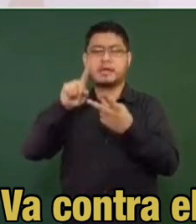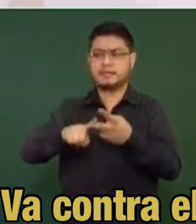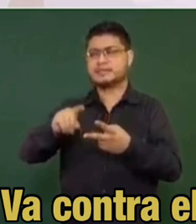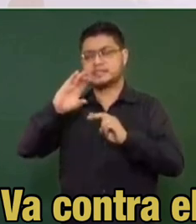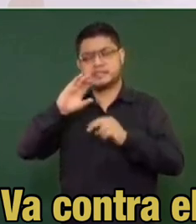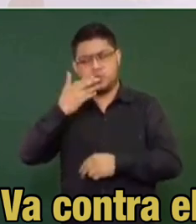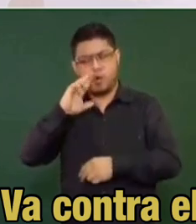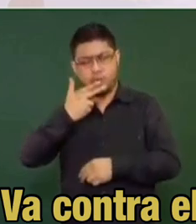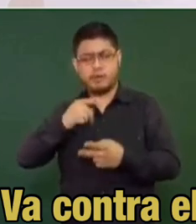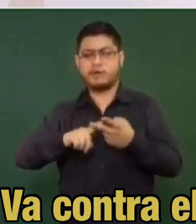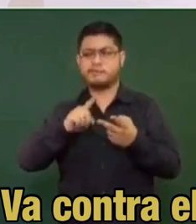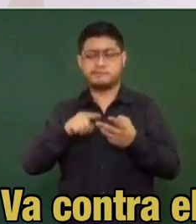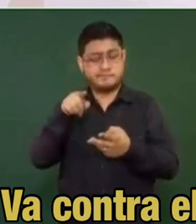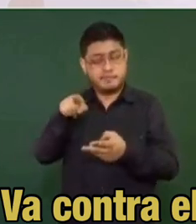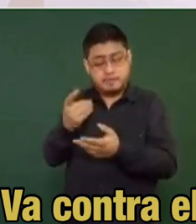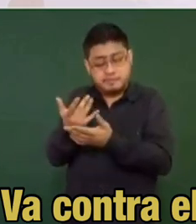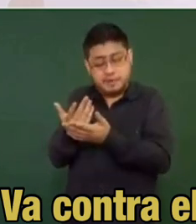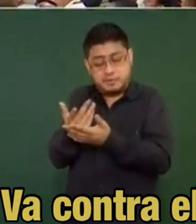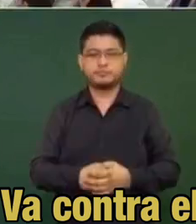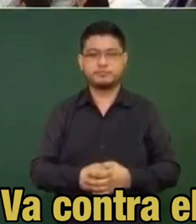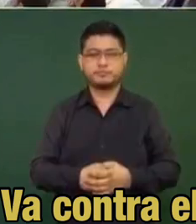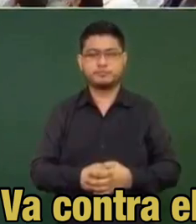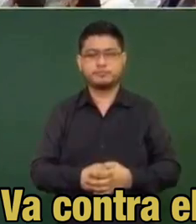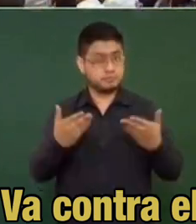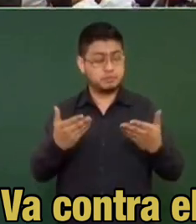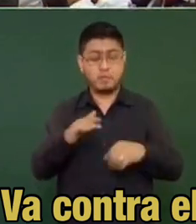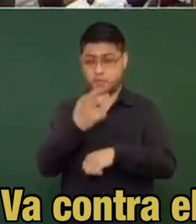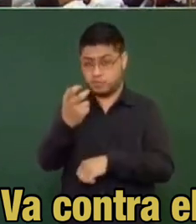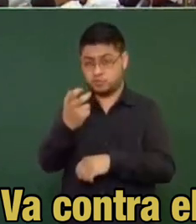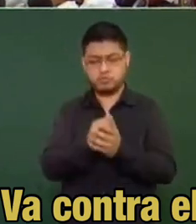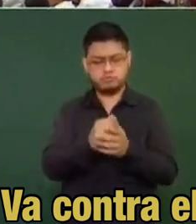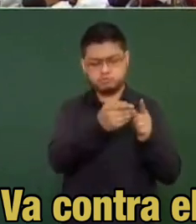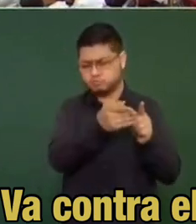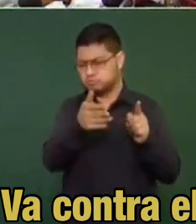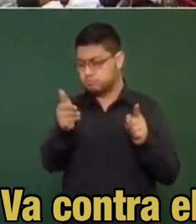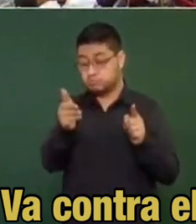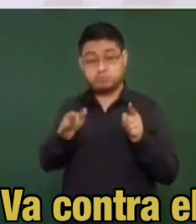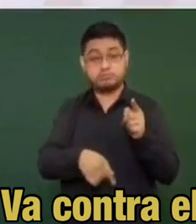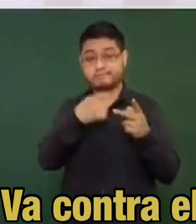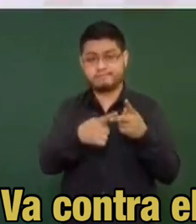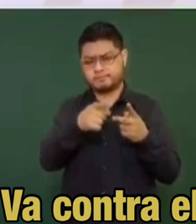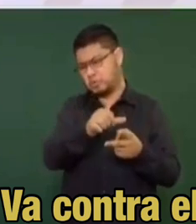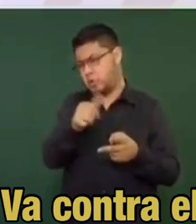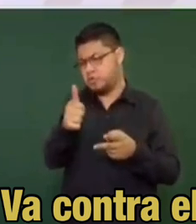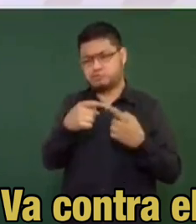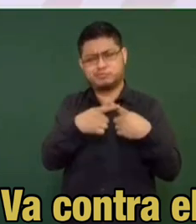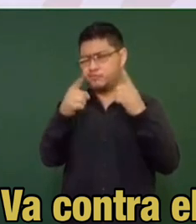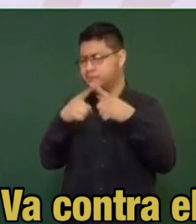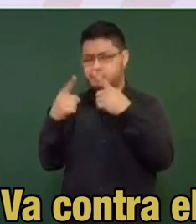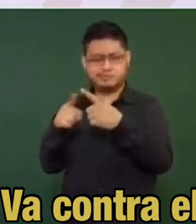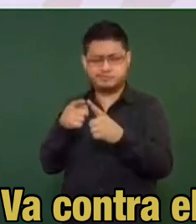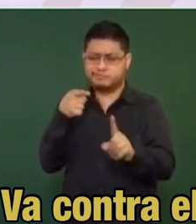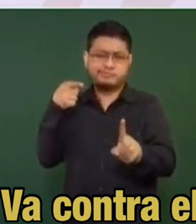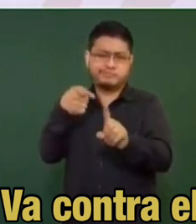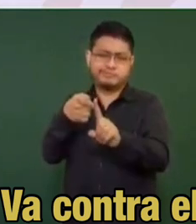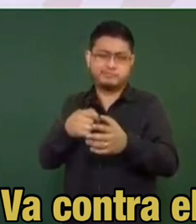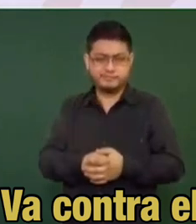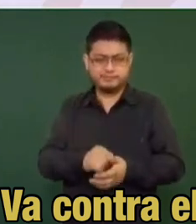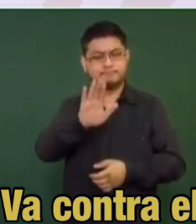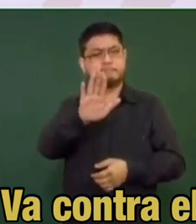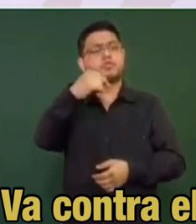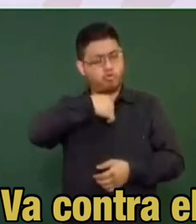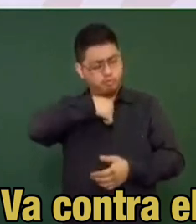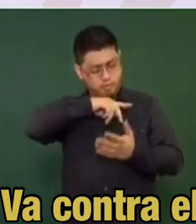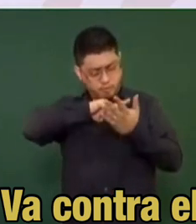definitiva sobre este lamentable asunto. Por ello y otras varias y fundadas razones, voy a